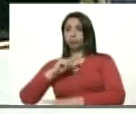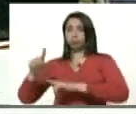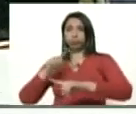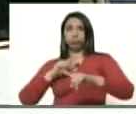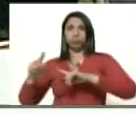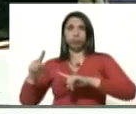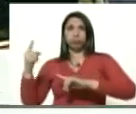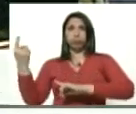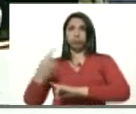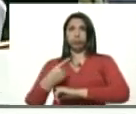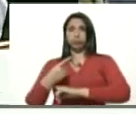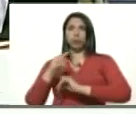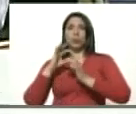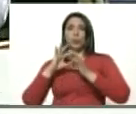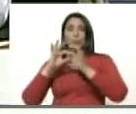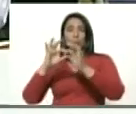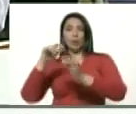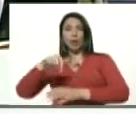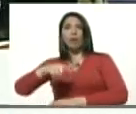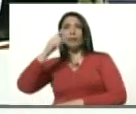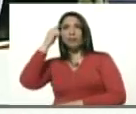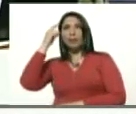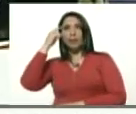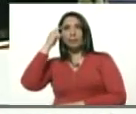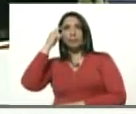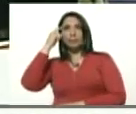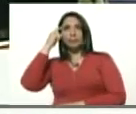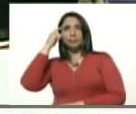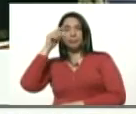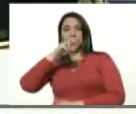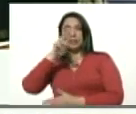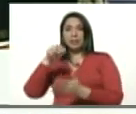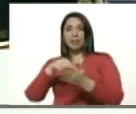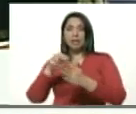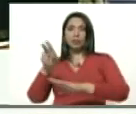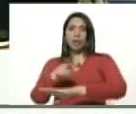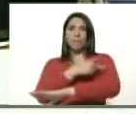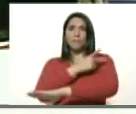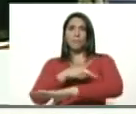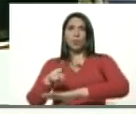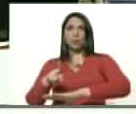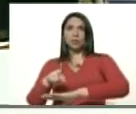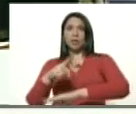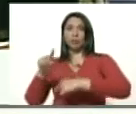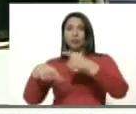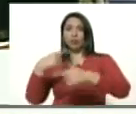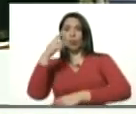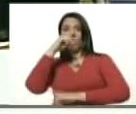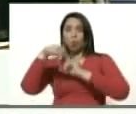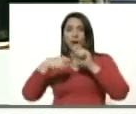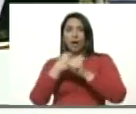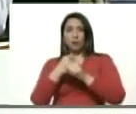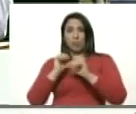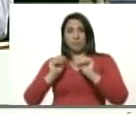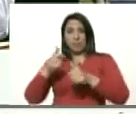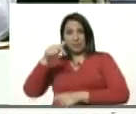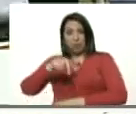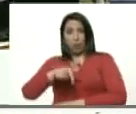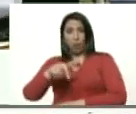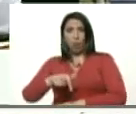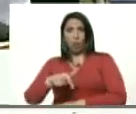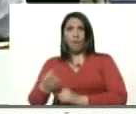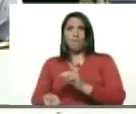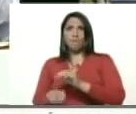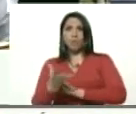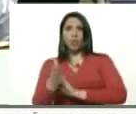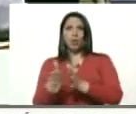nos dio de consagrar este día como el Día Nacional de la Poesía, que cada año a partir de este se estrene